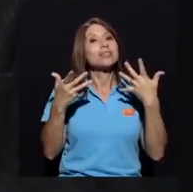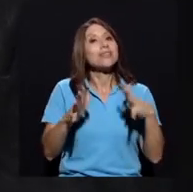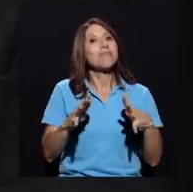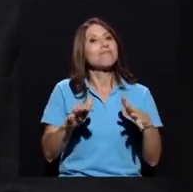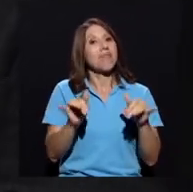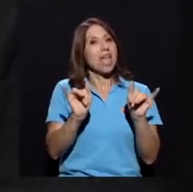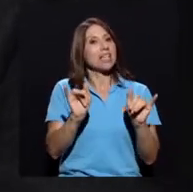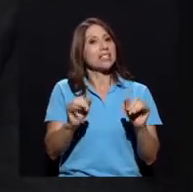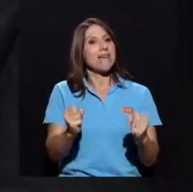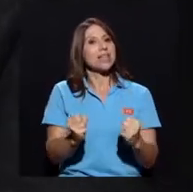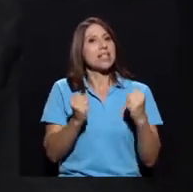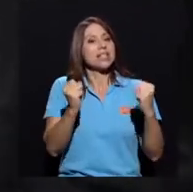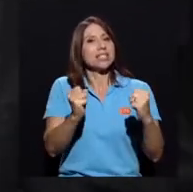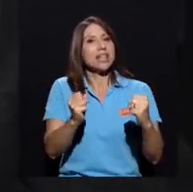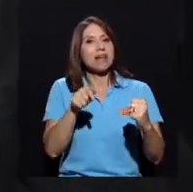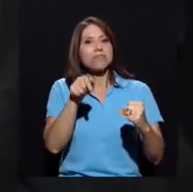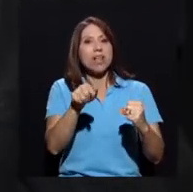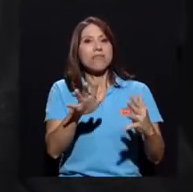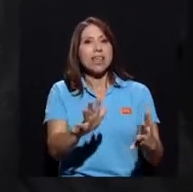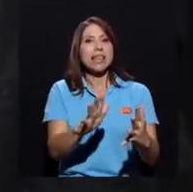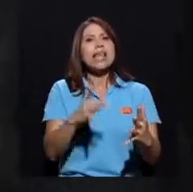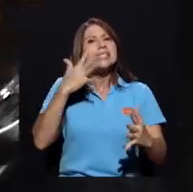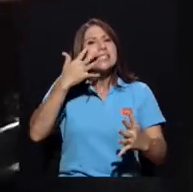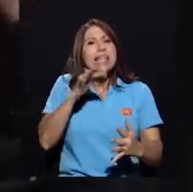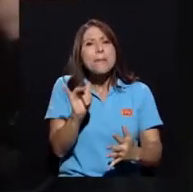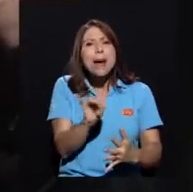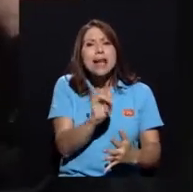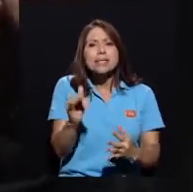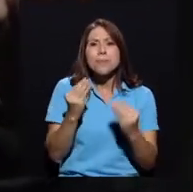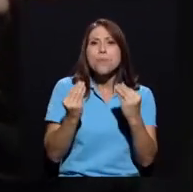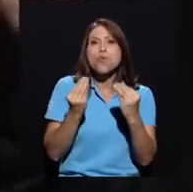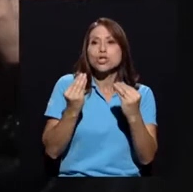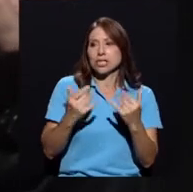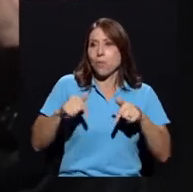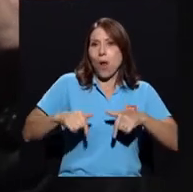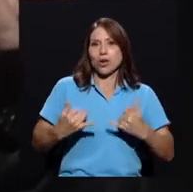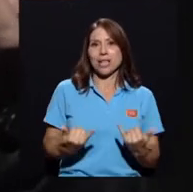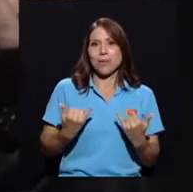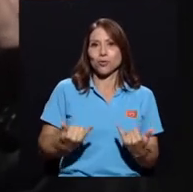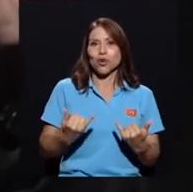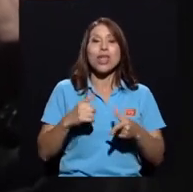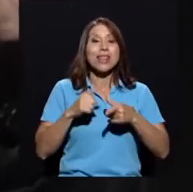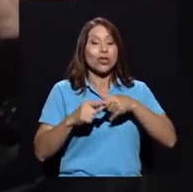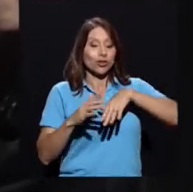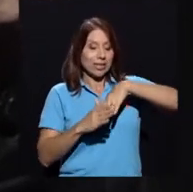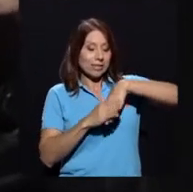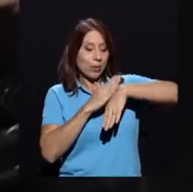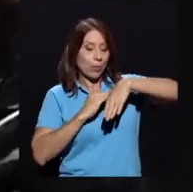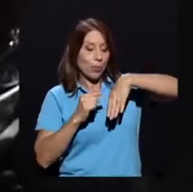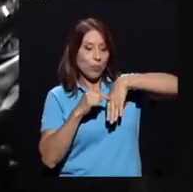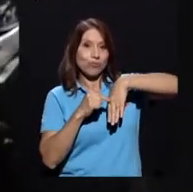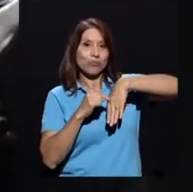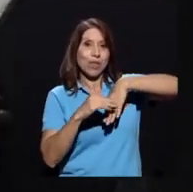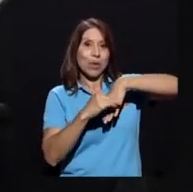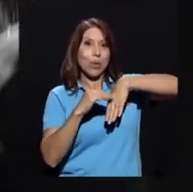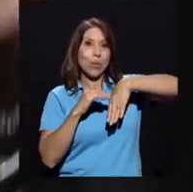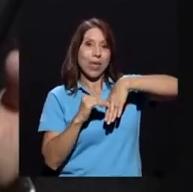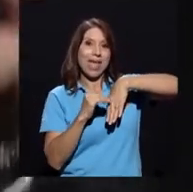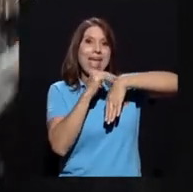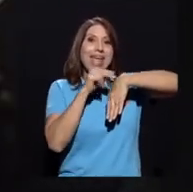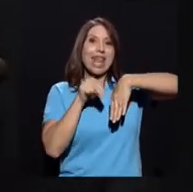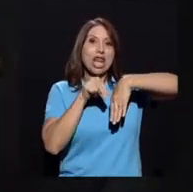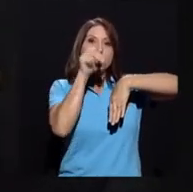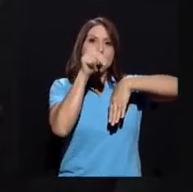al punto que se parece muchísimo a lo que tenemos hoy. El régimen se consolida en el norte como un régimen